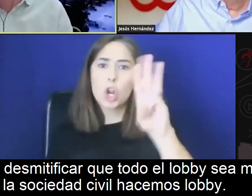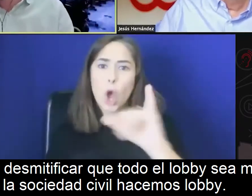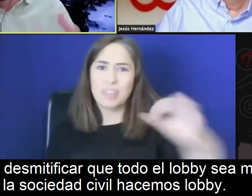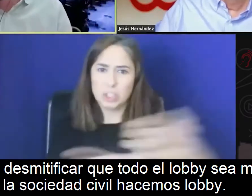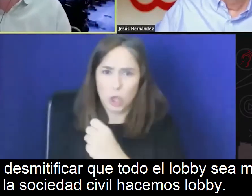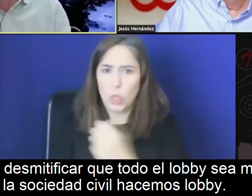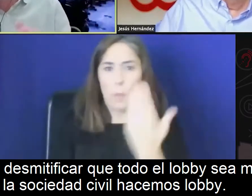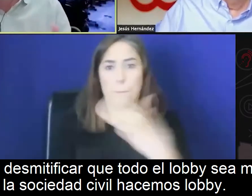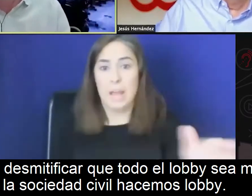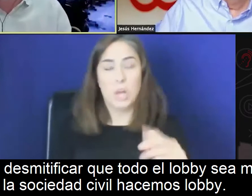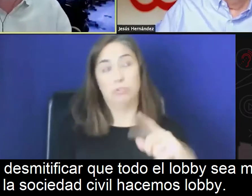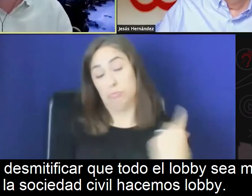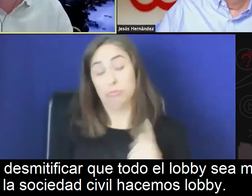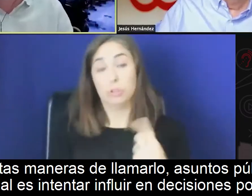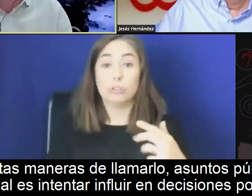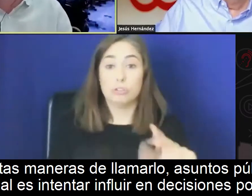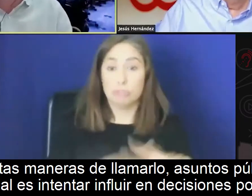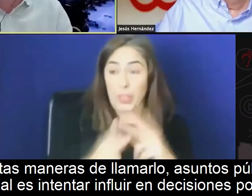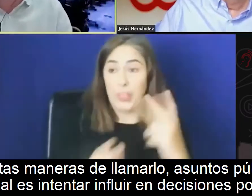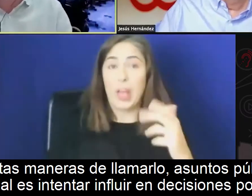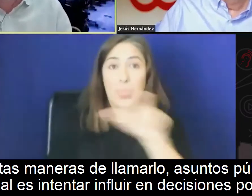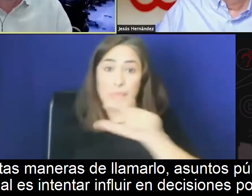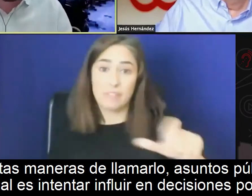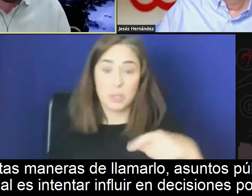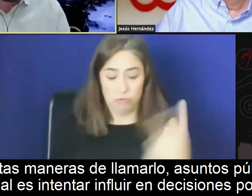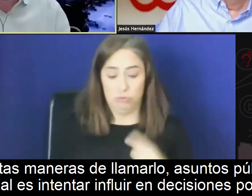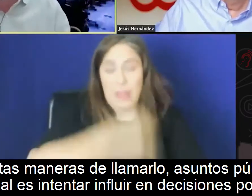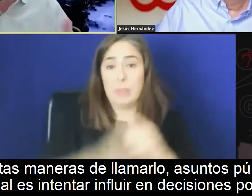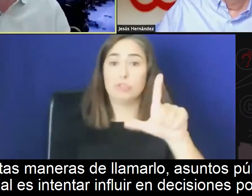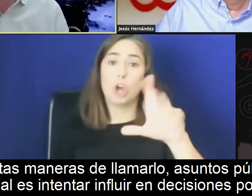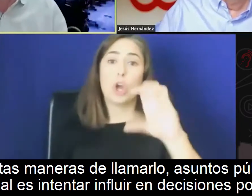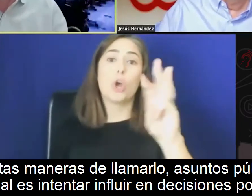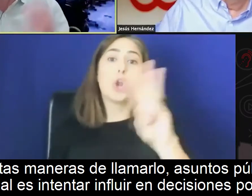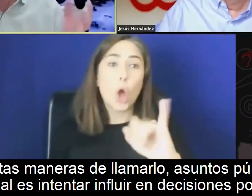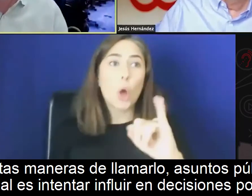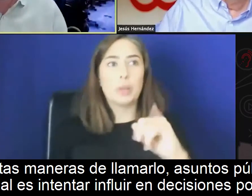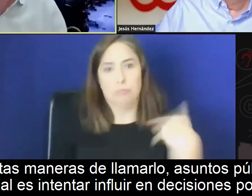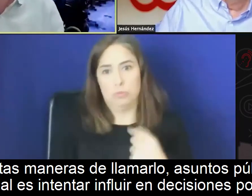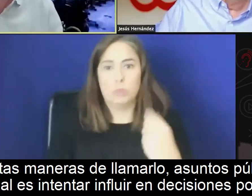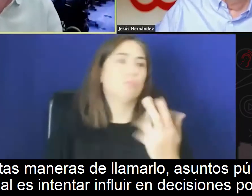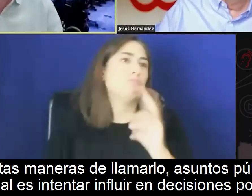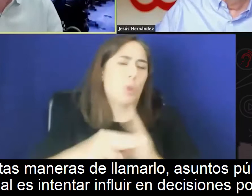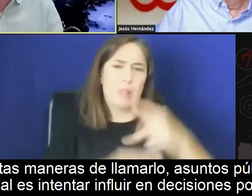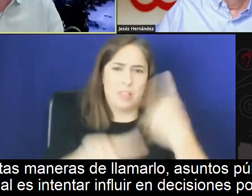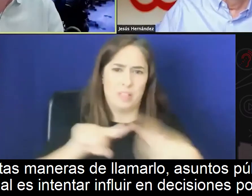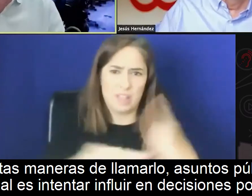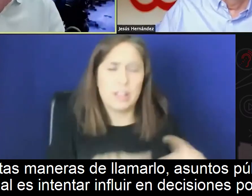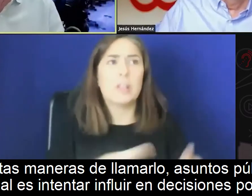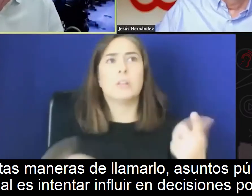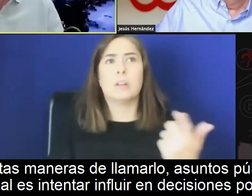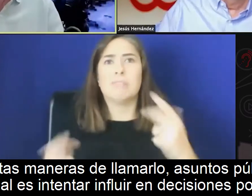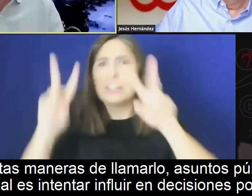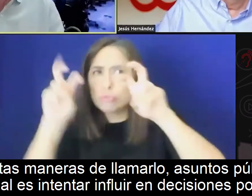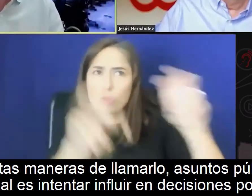lobby. Bueno, hay distintas maneras de llamarlo, asuntos públicos, advocacy, se dice en inglés muchas